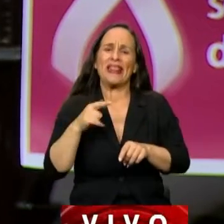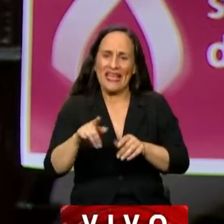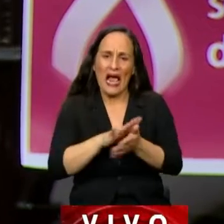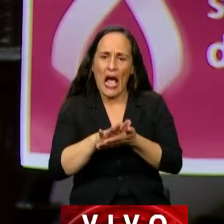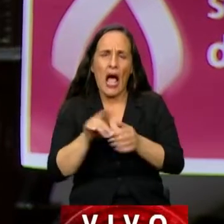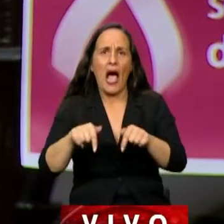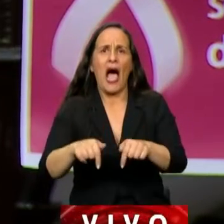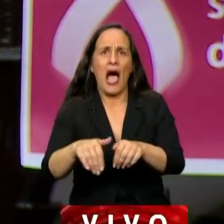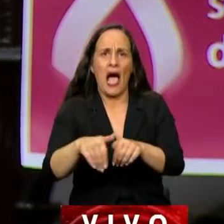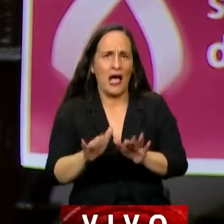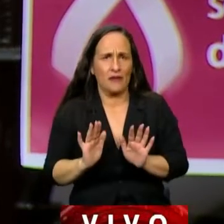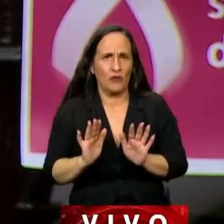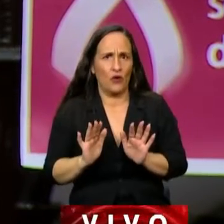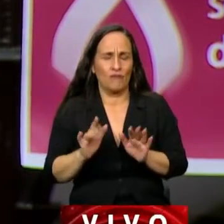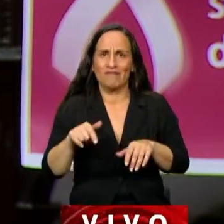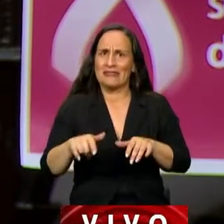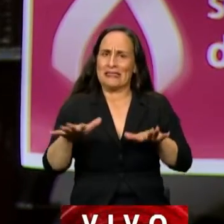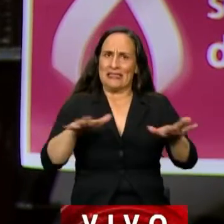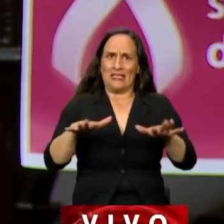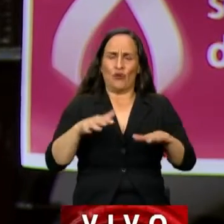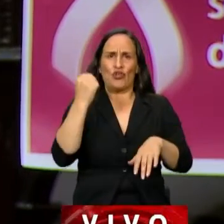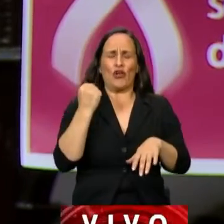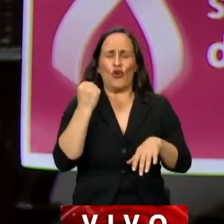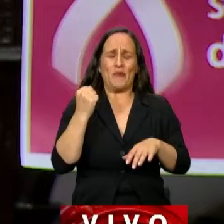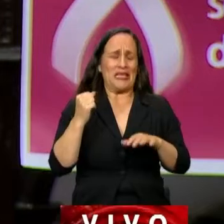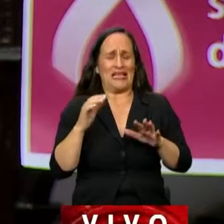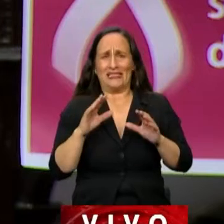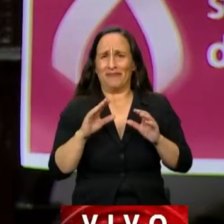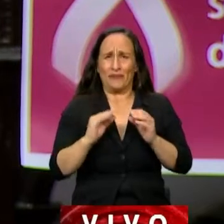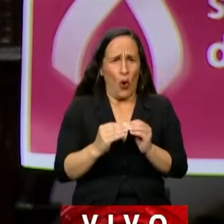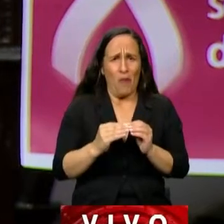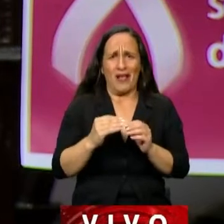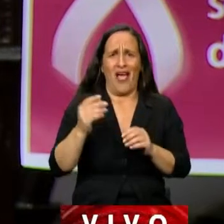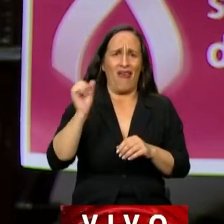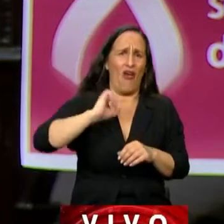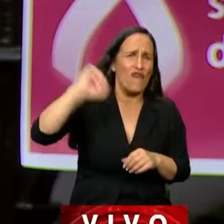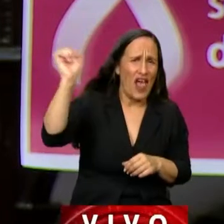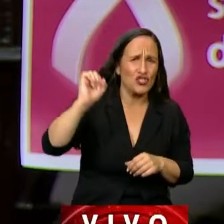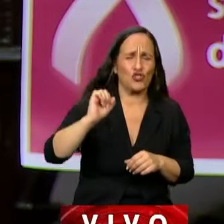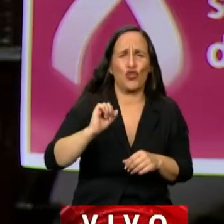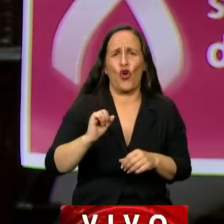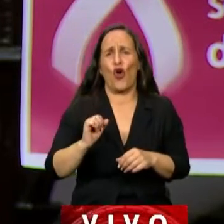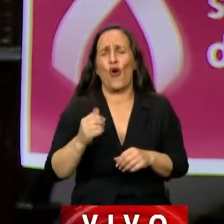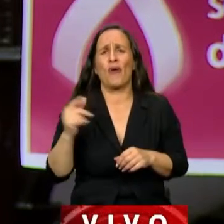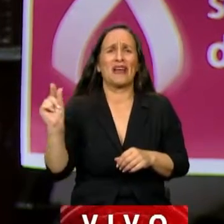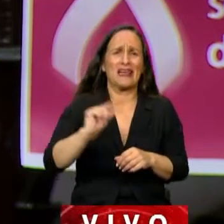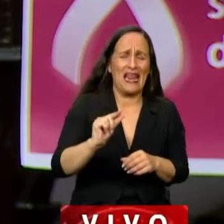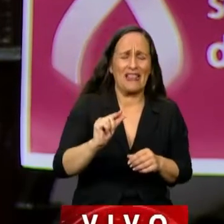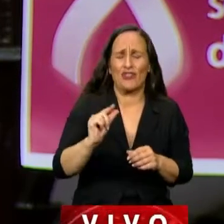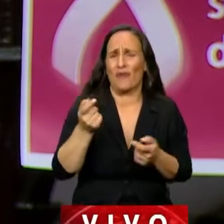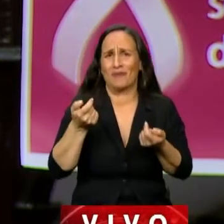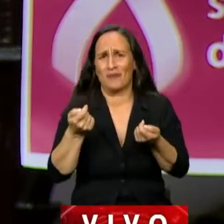de inestabilidad económica, con estos niveles de inflación, de restricción crediticia y